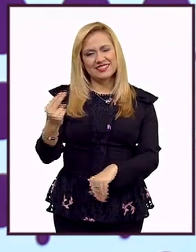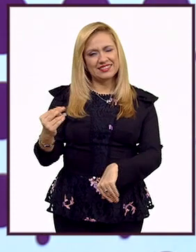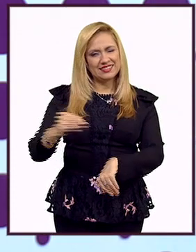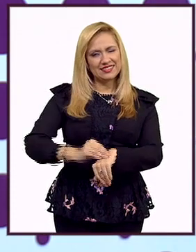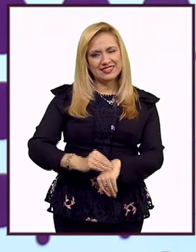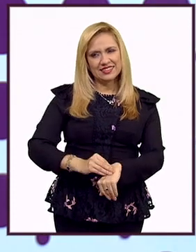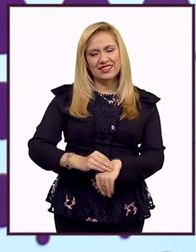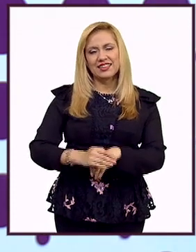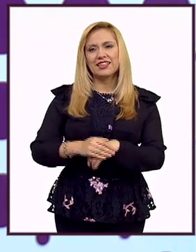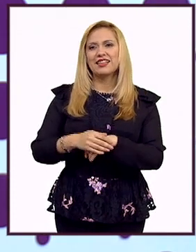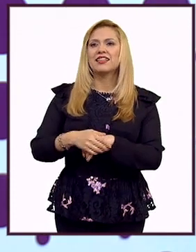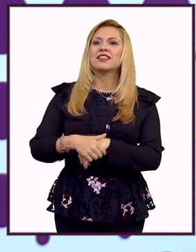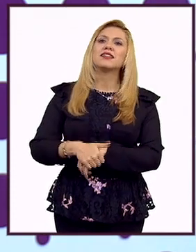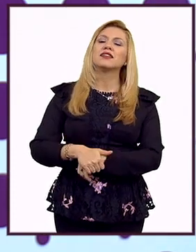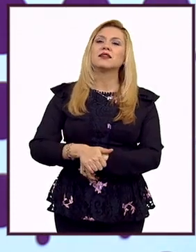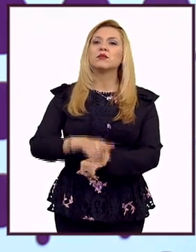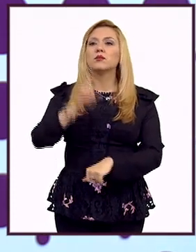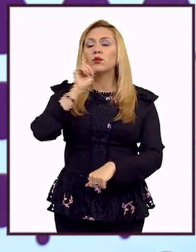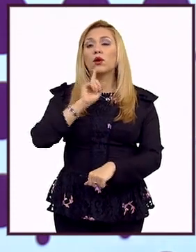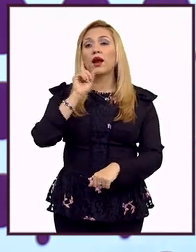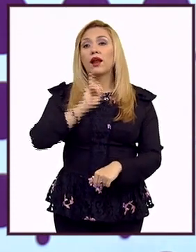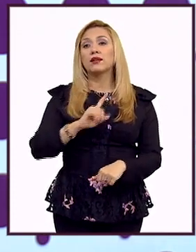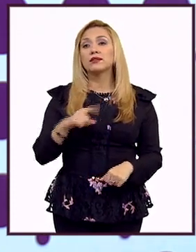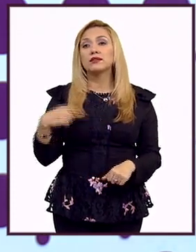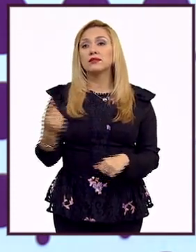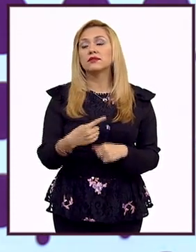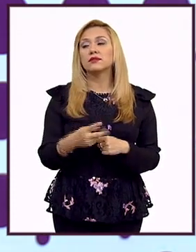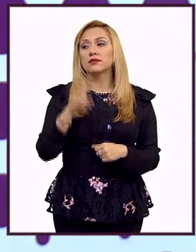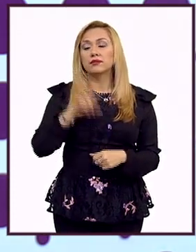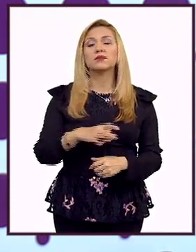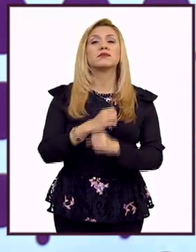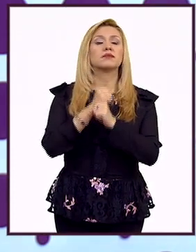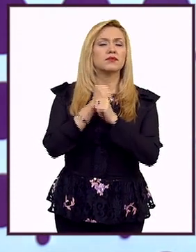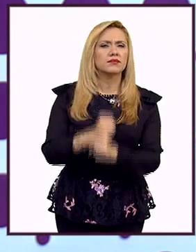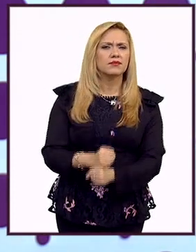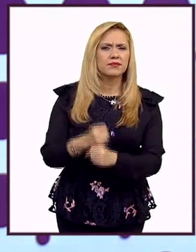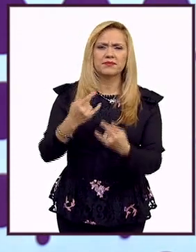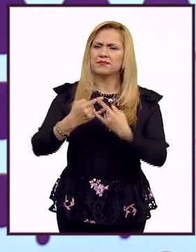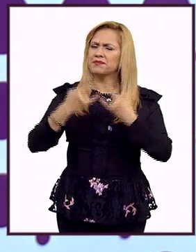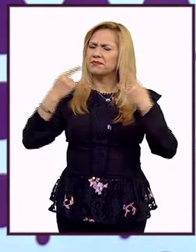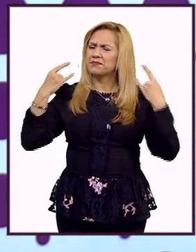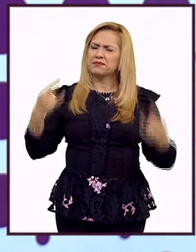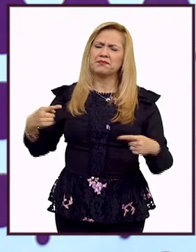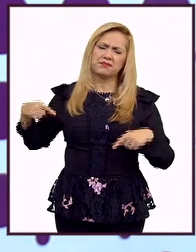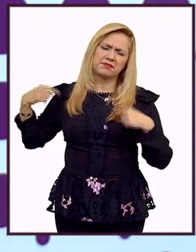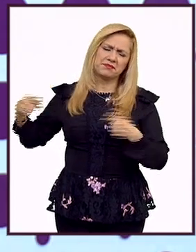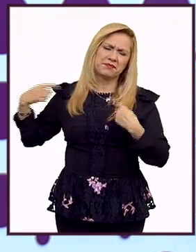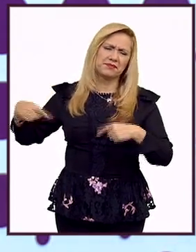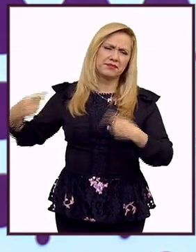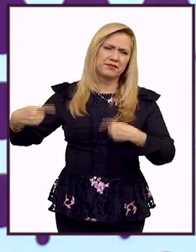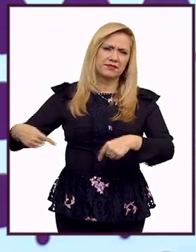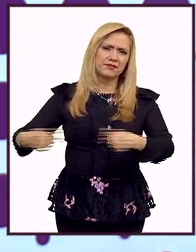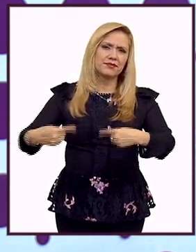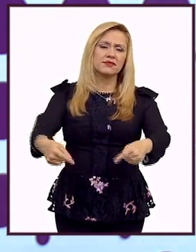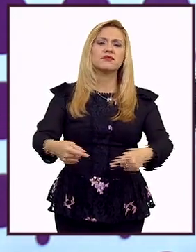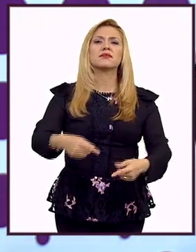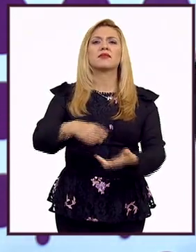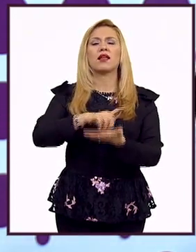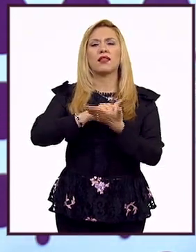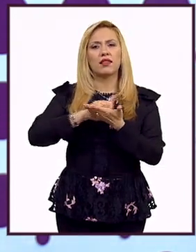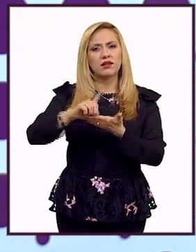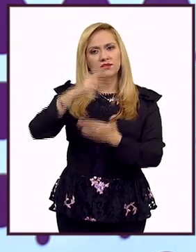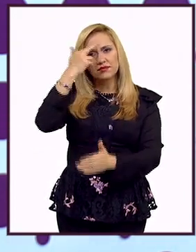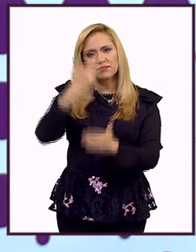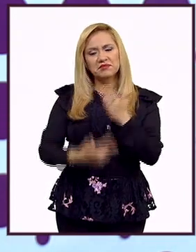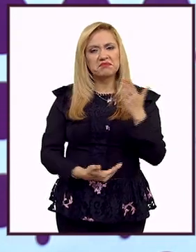ruralidad. Las mujeres, pues, han sufrido históricamente, en cuanto a derechos,